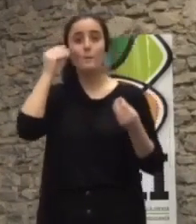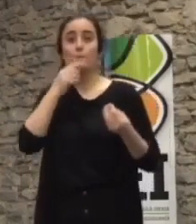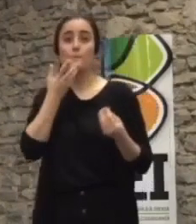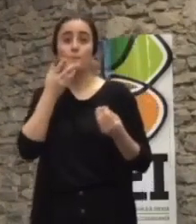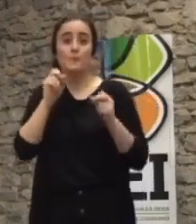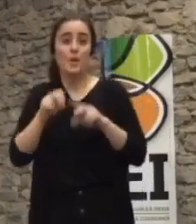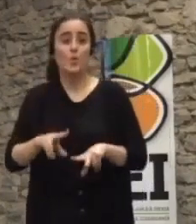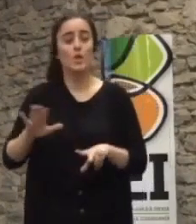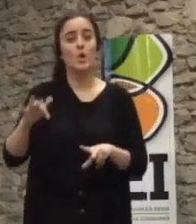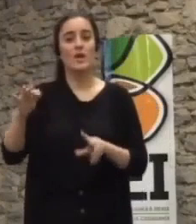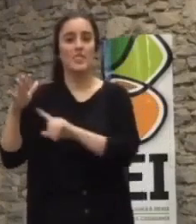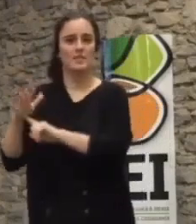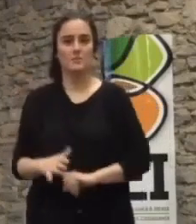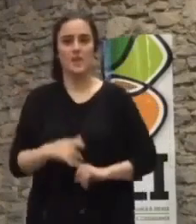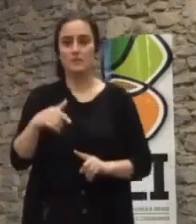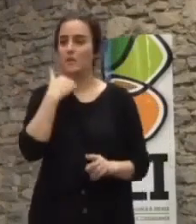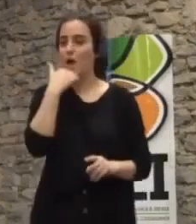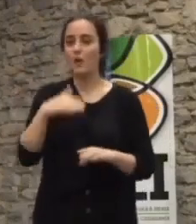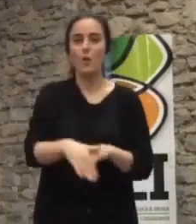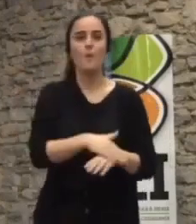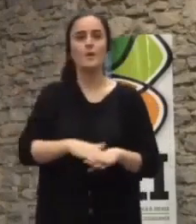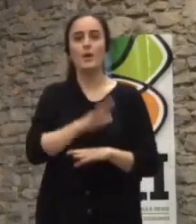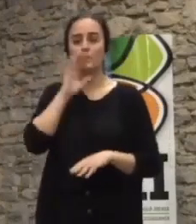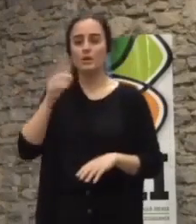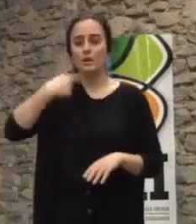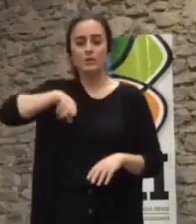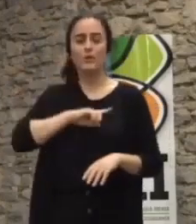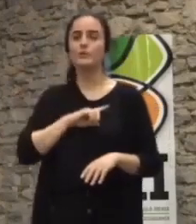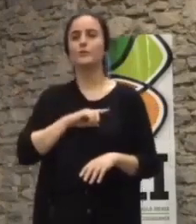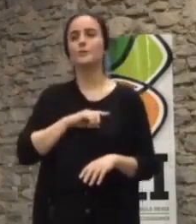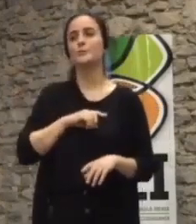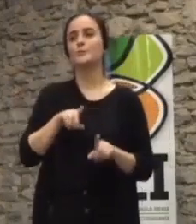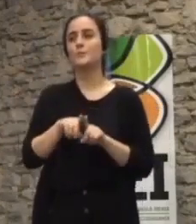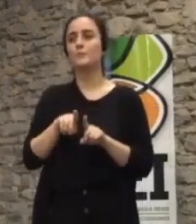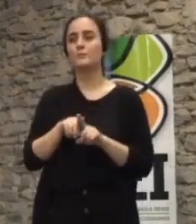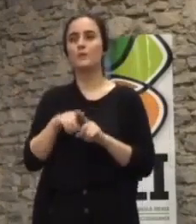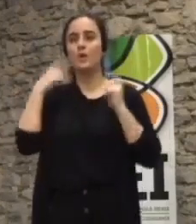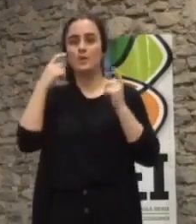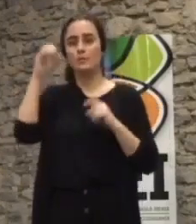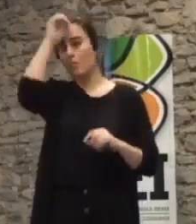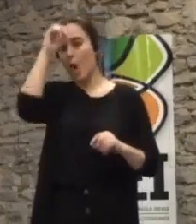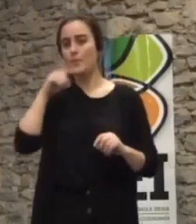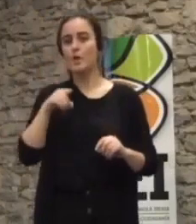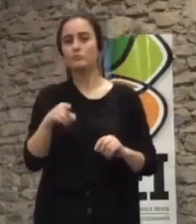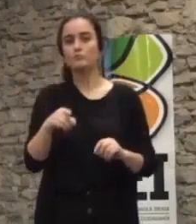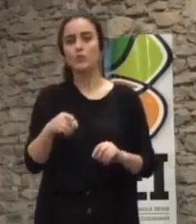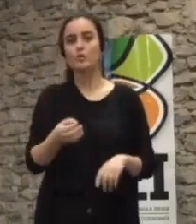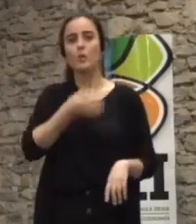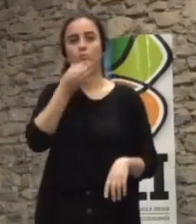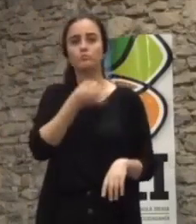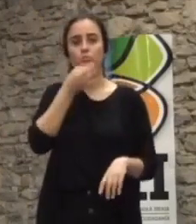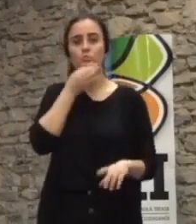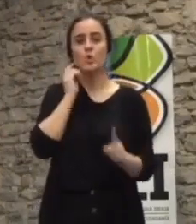para poder entender por qué desde la estrategia antirrumor no confrontamos rumores, no intentamos invalidar la opinión del otro con argumentos